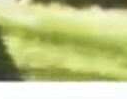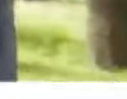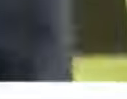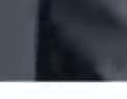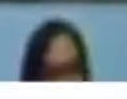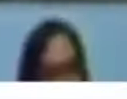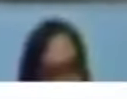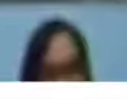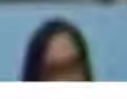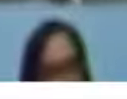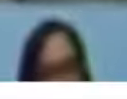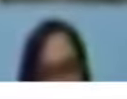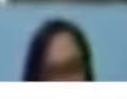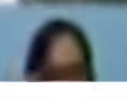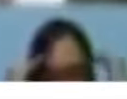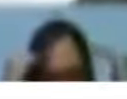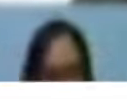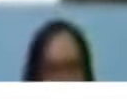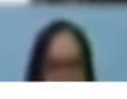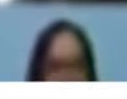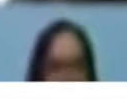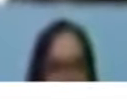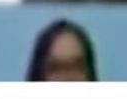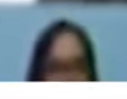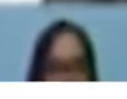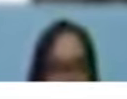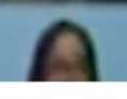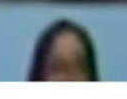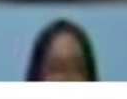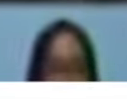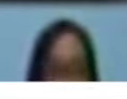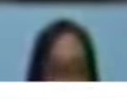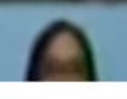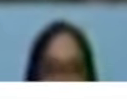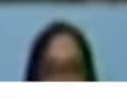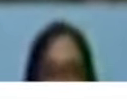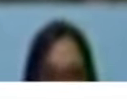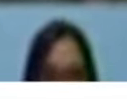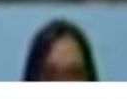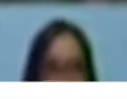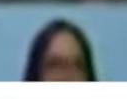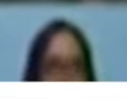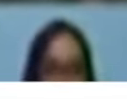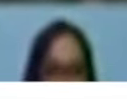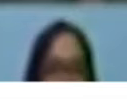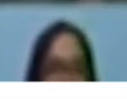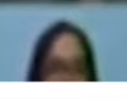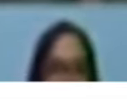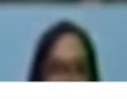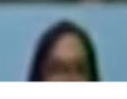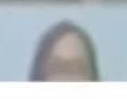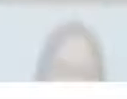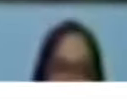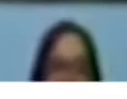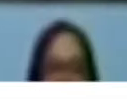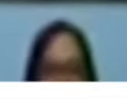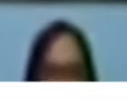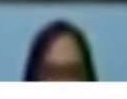presidente electo por su parte Estados Unidos anunció estos días sanciones contra 16 aliados de